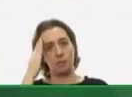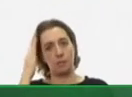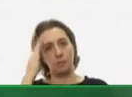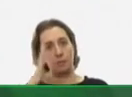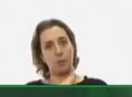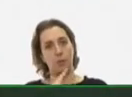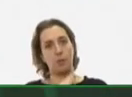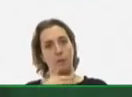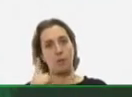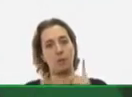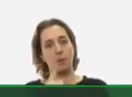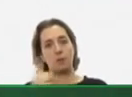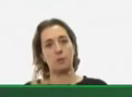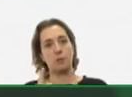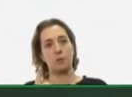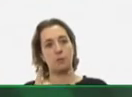tiene algunas